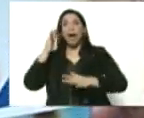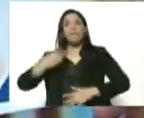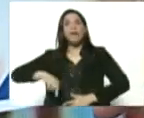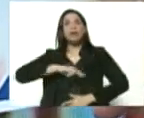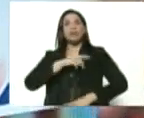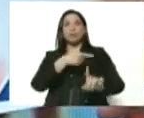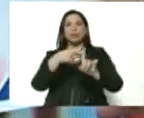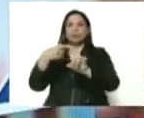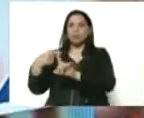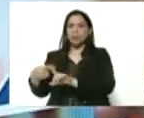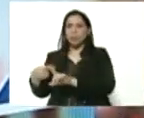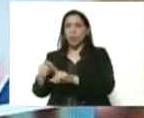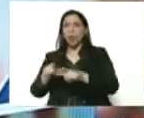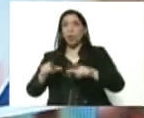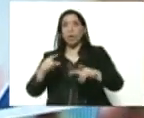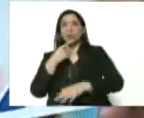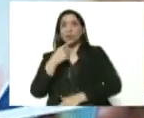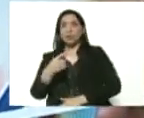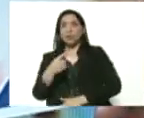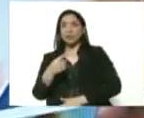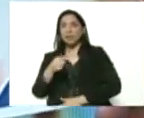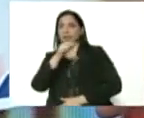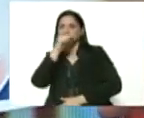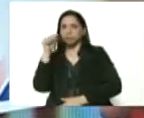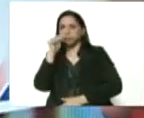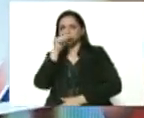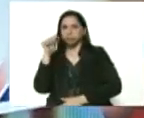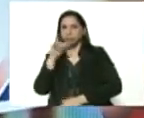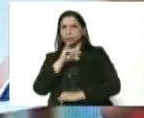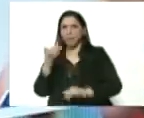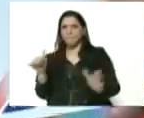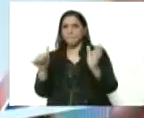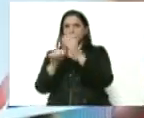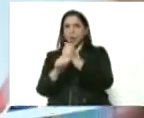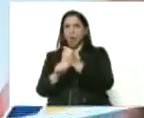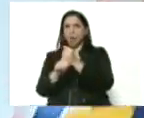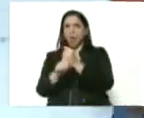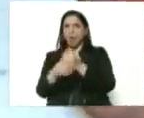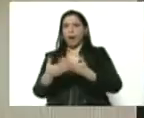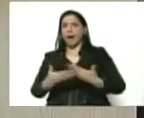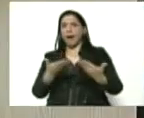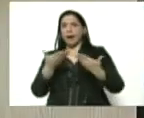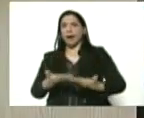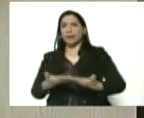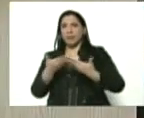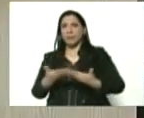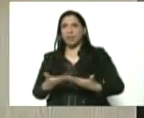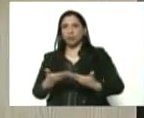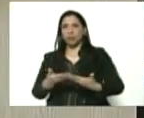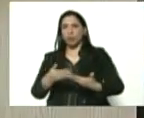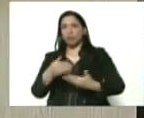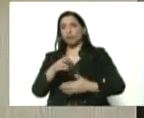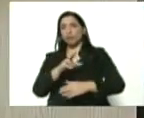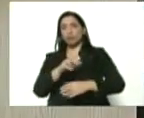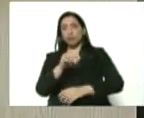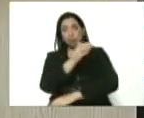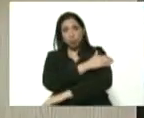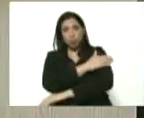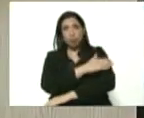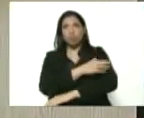positivo. Lugareños insisten en que eran narcos, que fueron detectados con un cargamento y lanzaron parte del mismo al